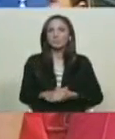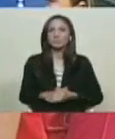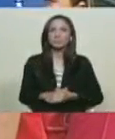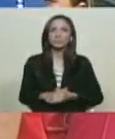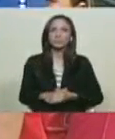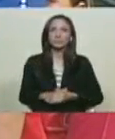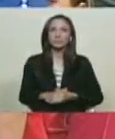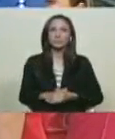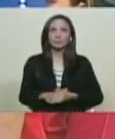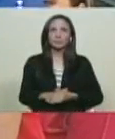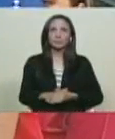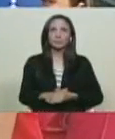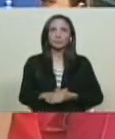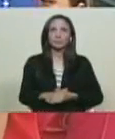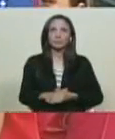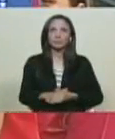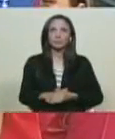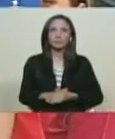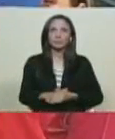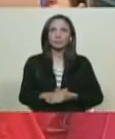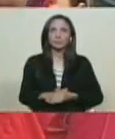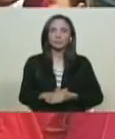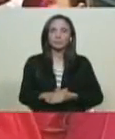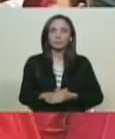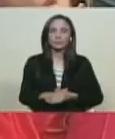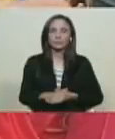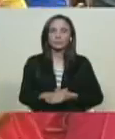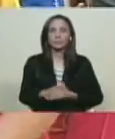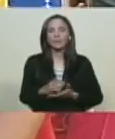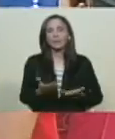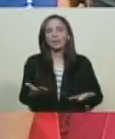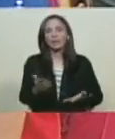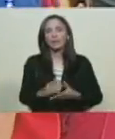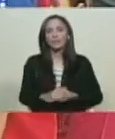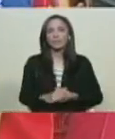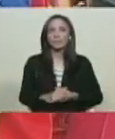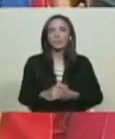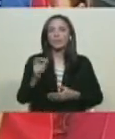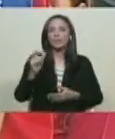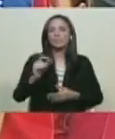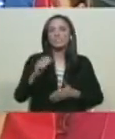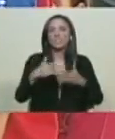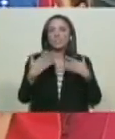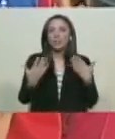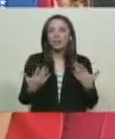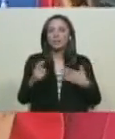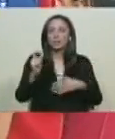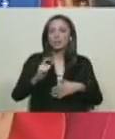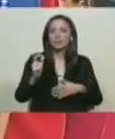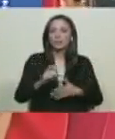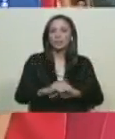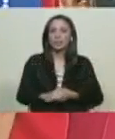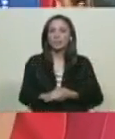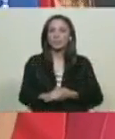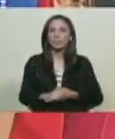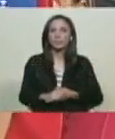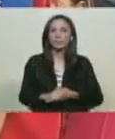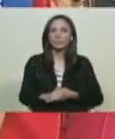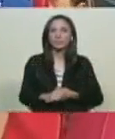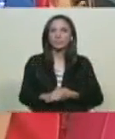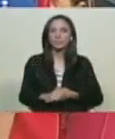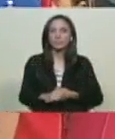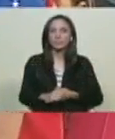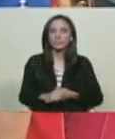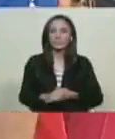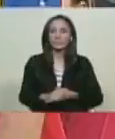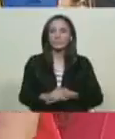sí, ya el presidente ahorita lo dijo, pero más que el plan Catanare, es hacer la construcción real, territorial,